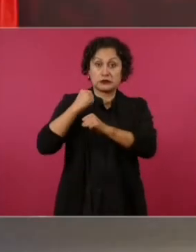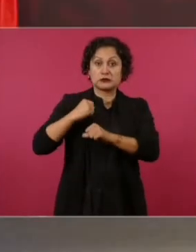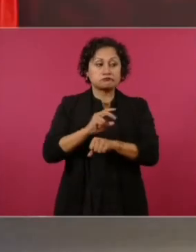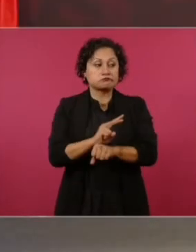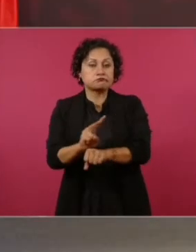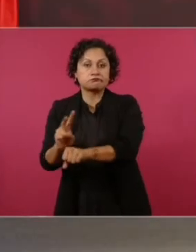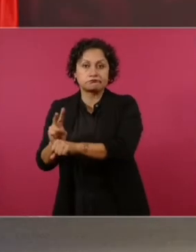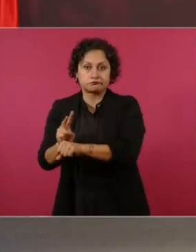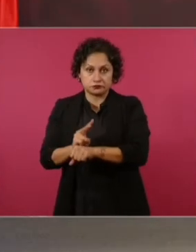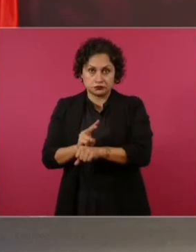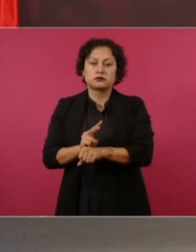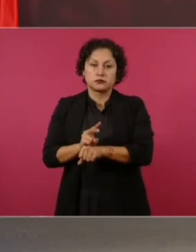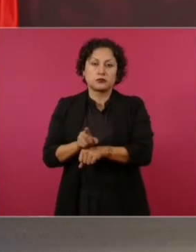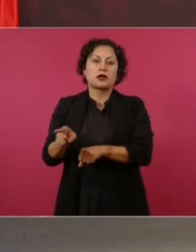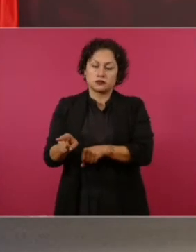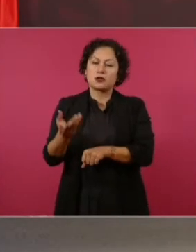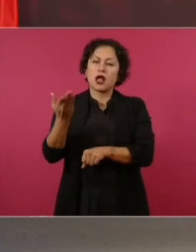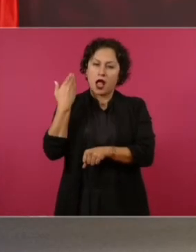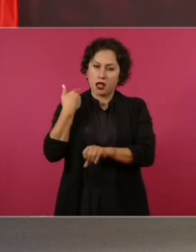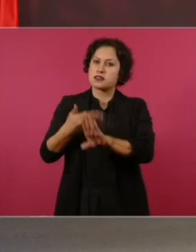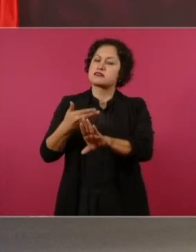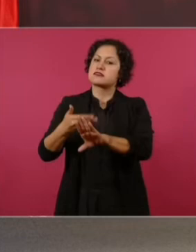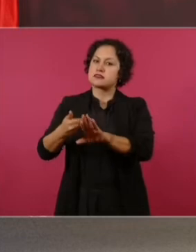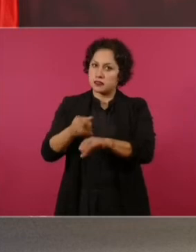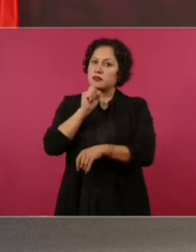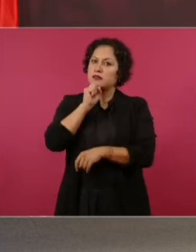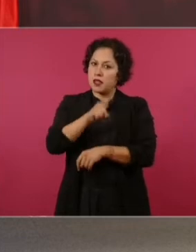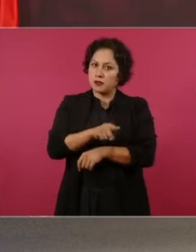corrupción. ¿Quién era el corrupto?